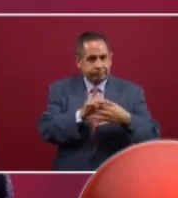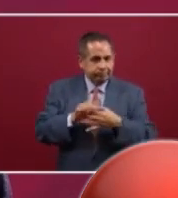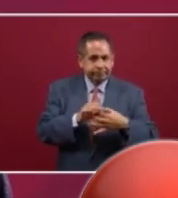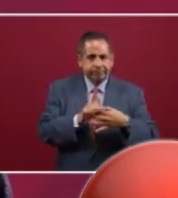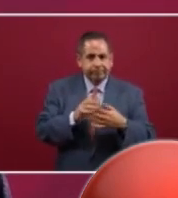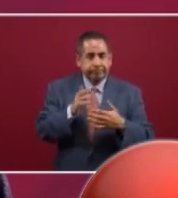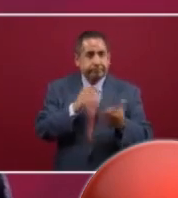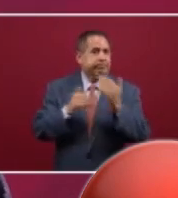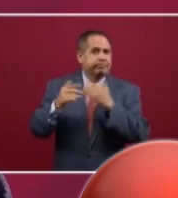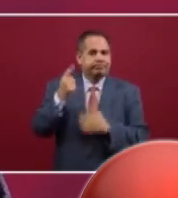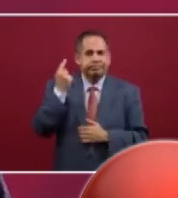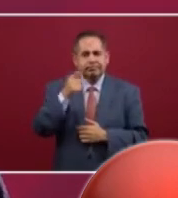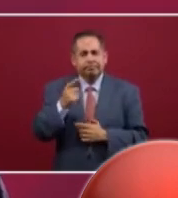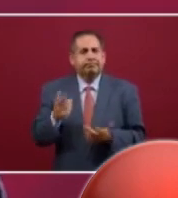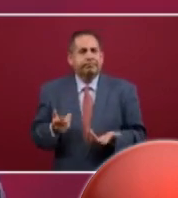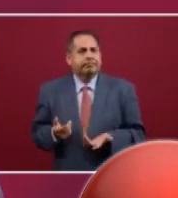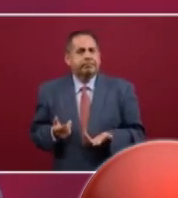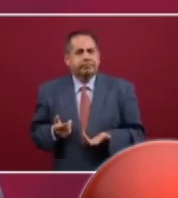para que